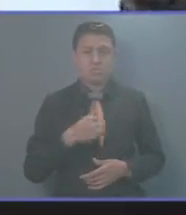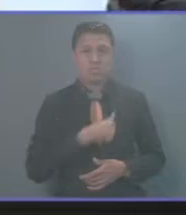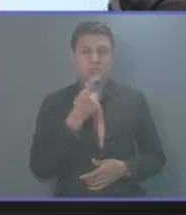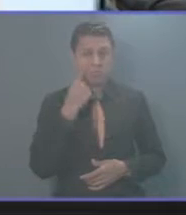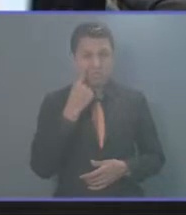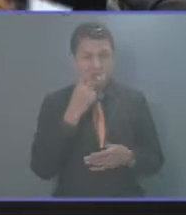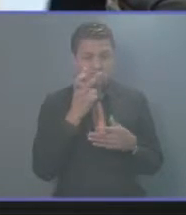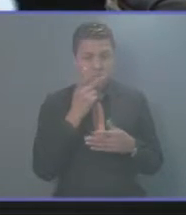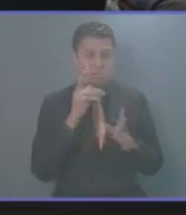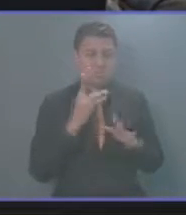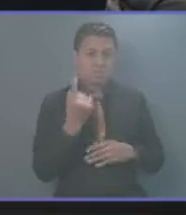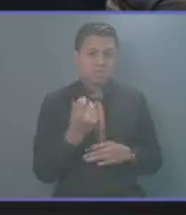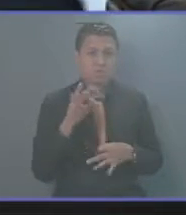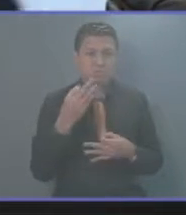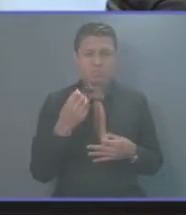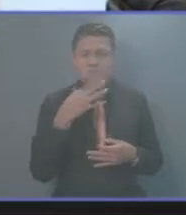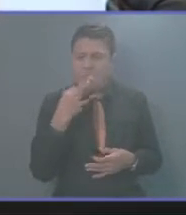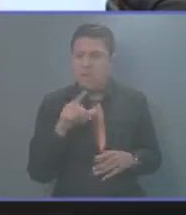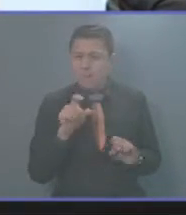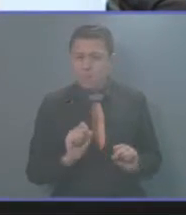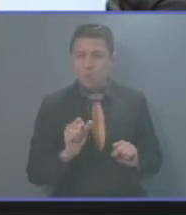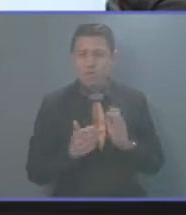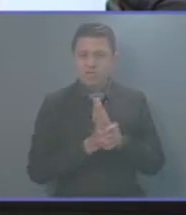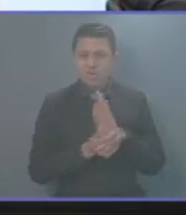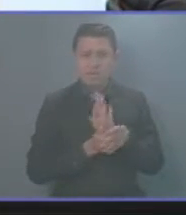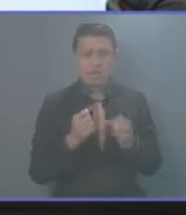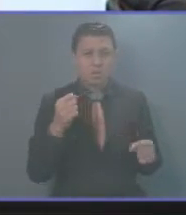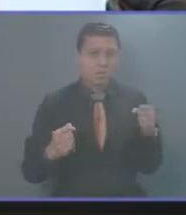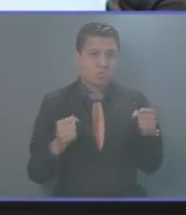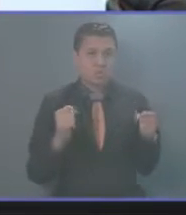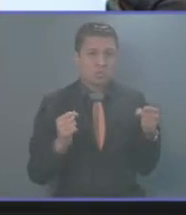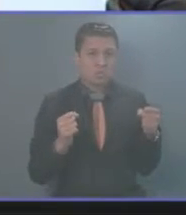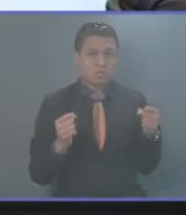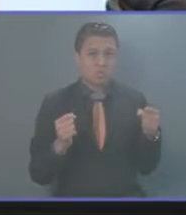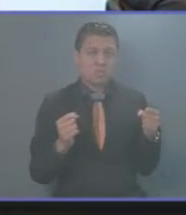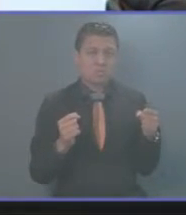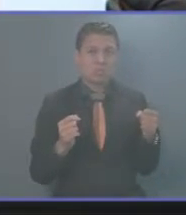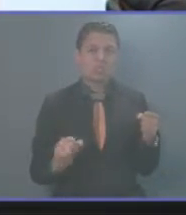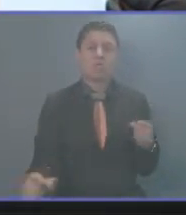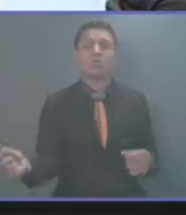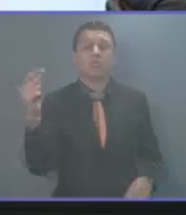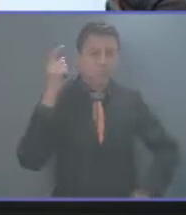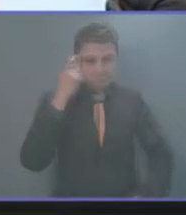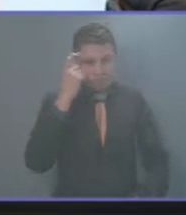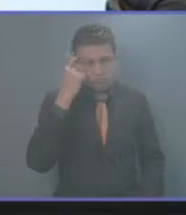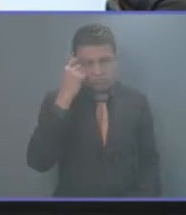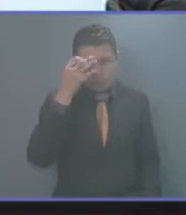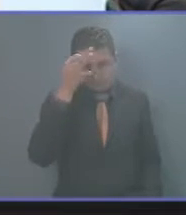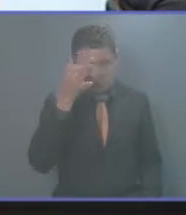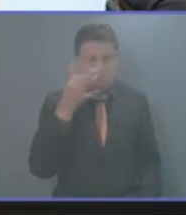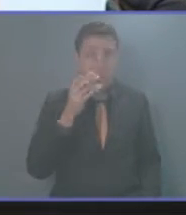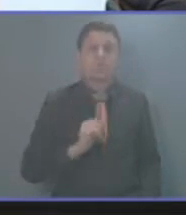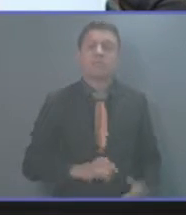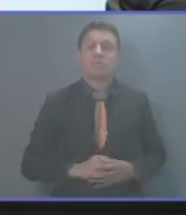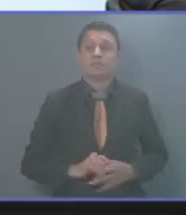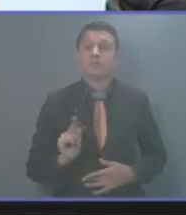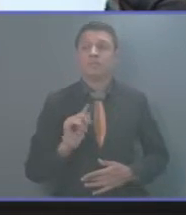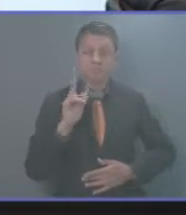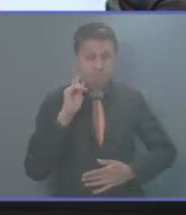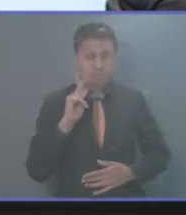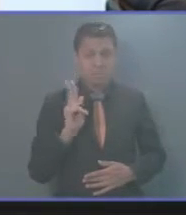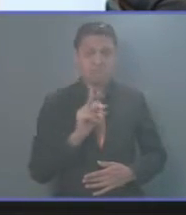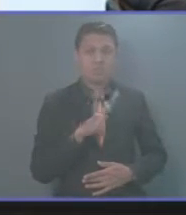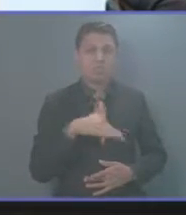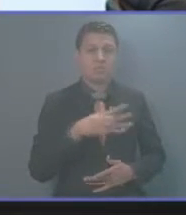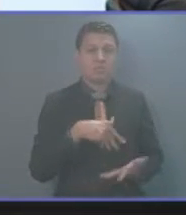armenio única jurídica el artículo no autoriza a que los exámenes deben hacerse en ambos lugares es decir en